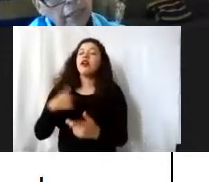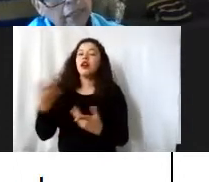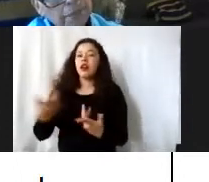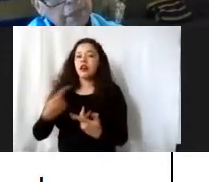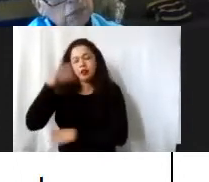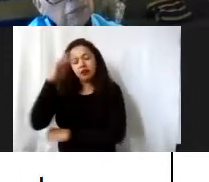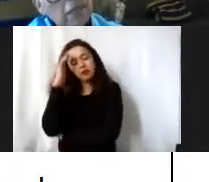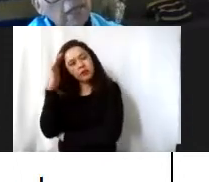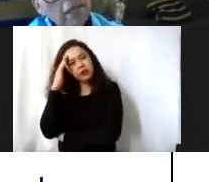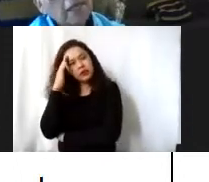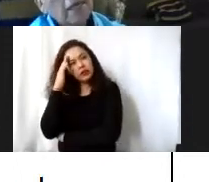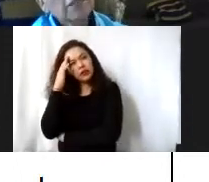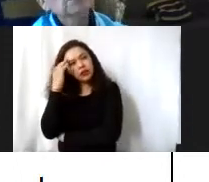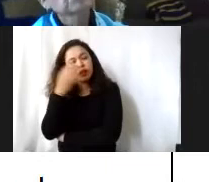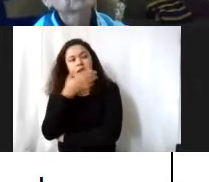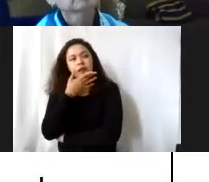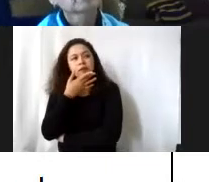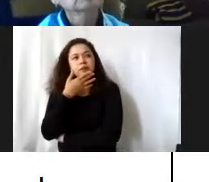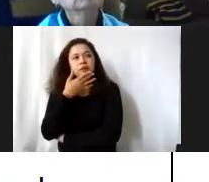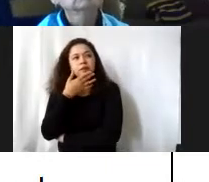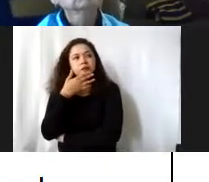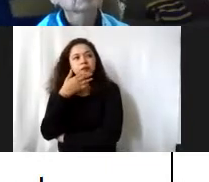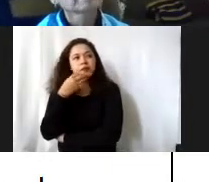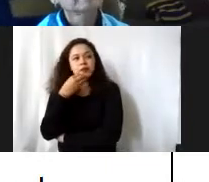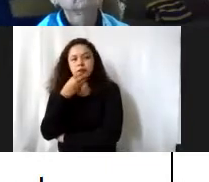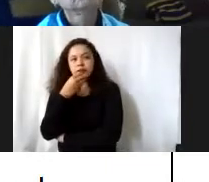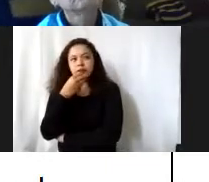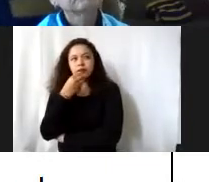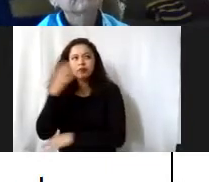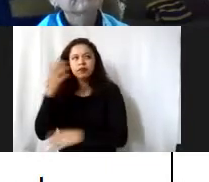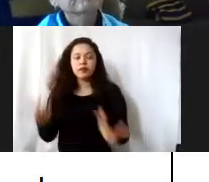que esperemos que dentro de algunos